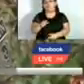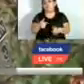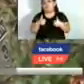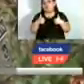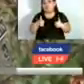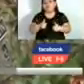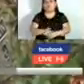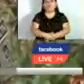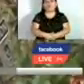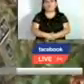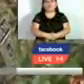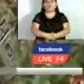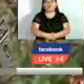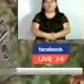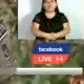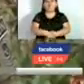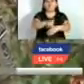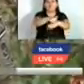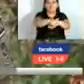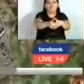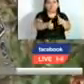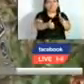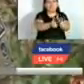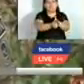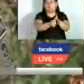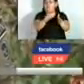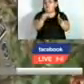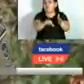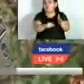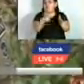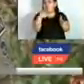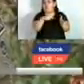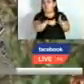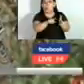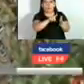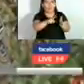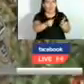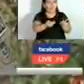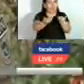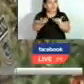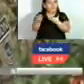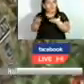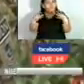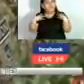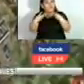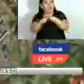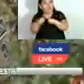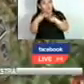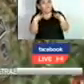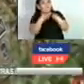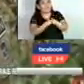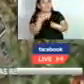muy mala, que se va, que le negó a la sociedad todo lo que la sociedad